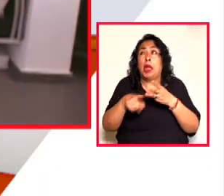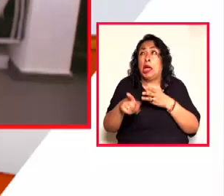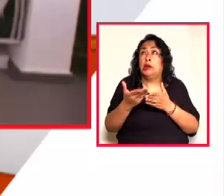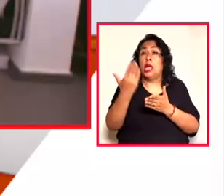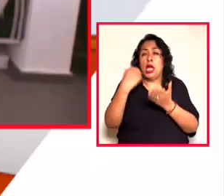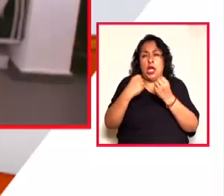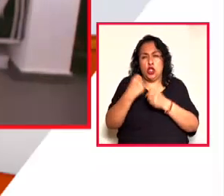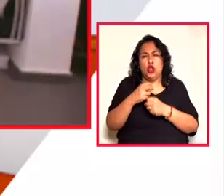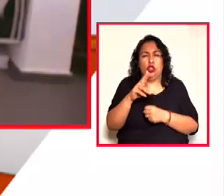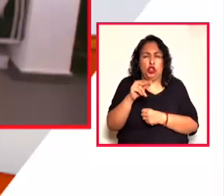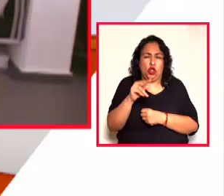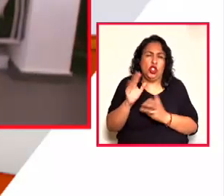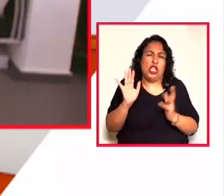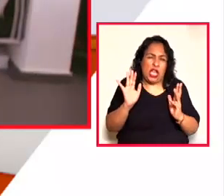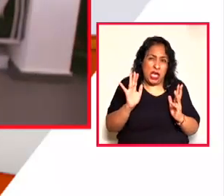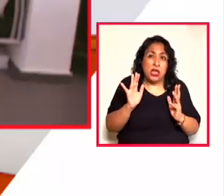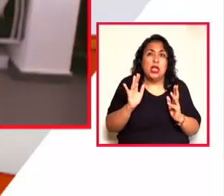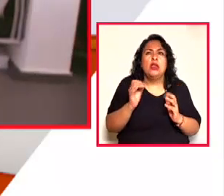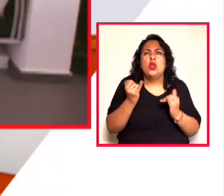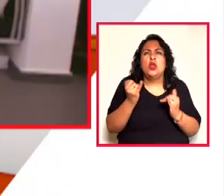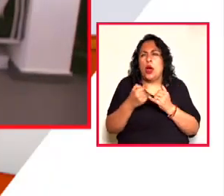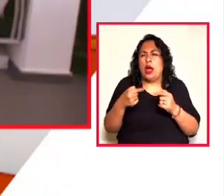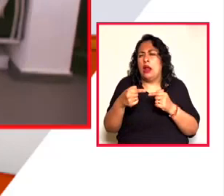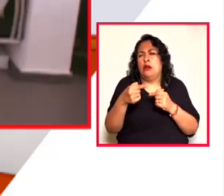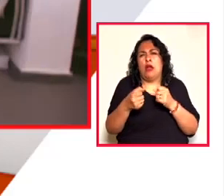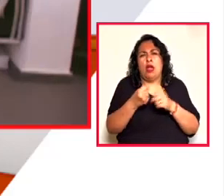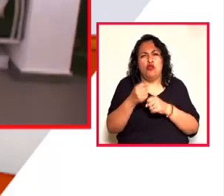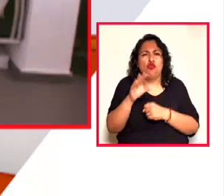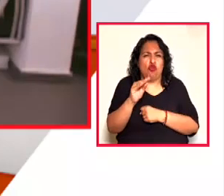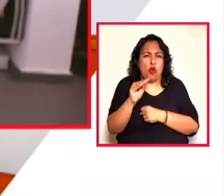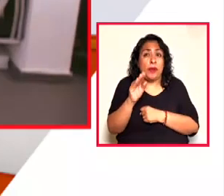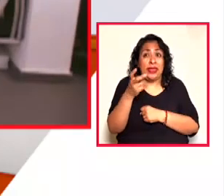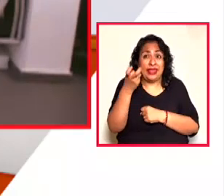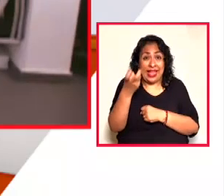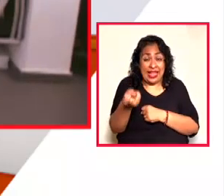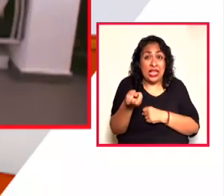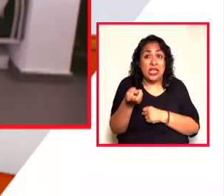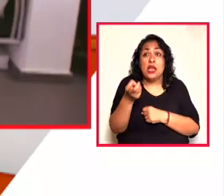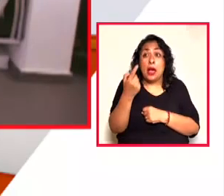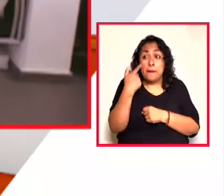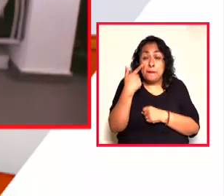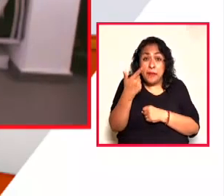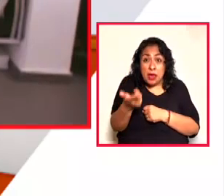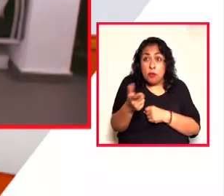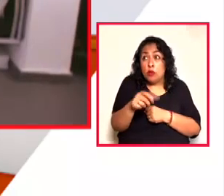y también durante los años 90. Esta es una producción que no se encuentra en ningún